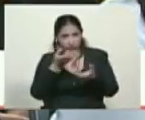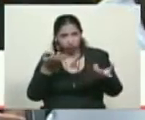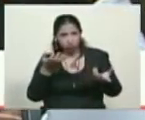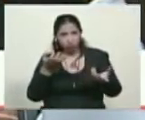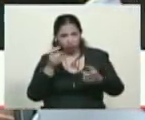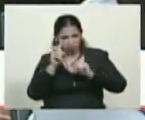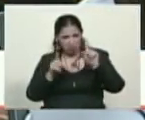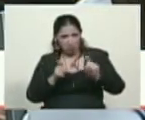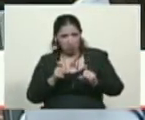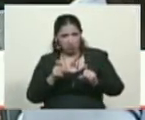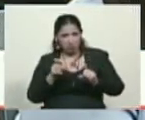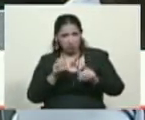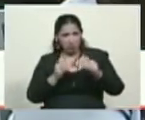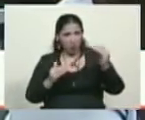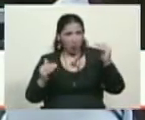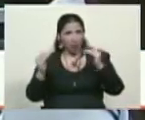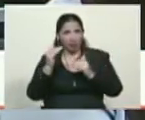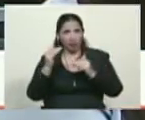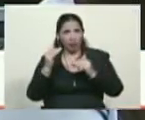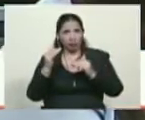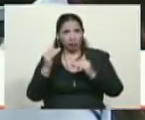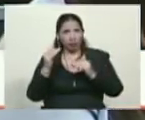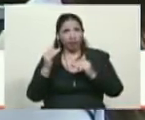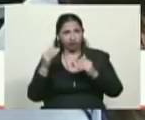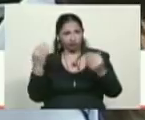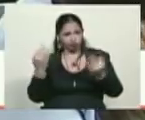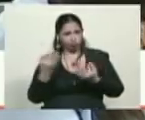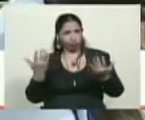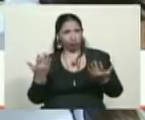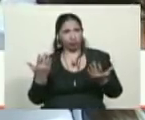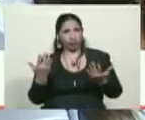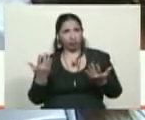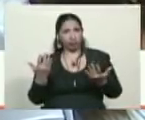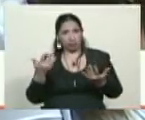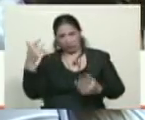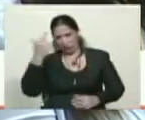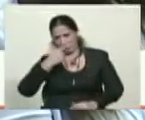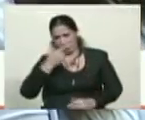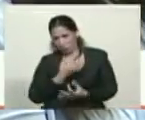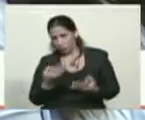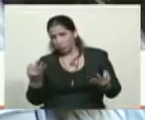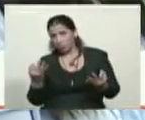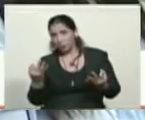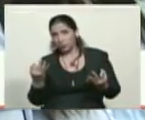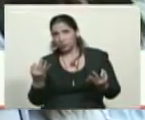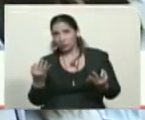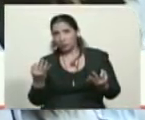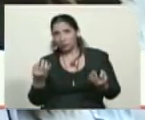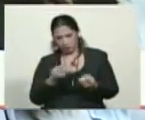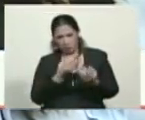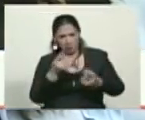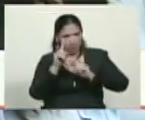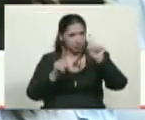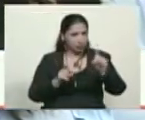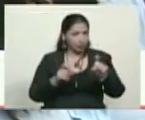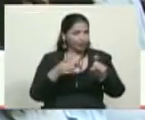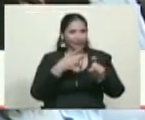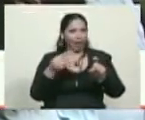¿Es eso ético? ¿Es eso moral? ¿Es eso correcto? No, no